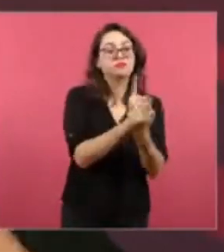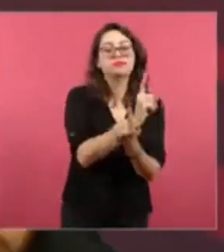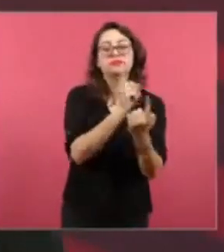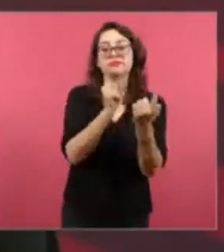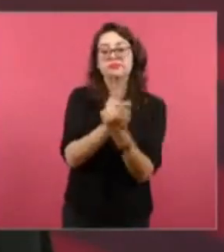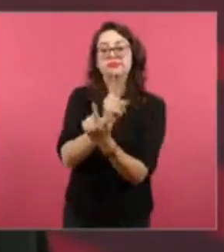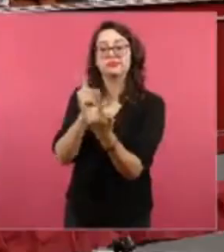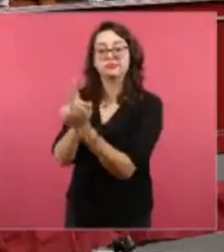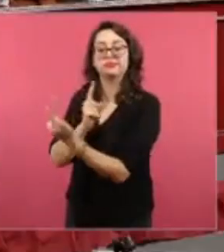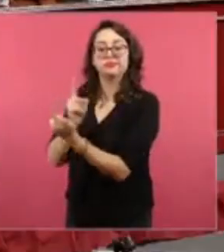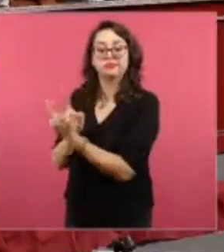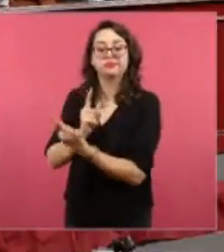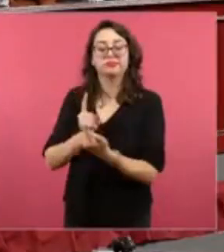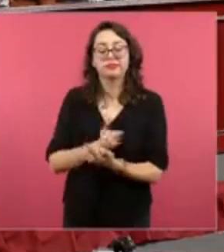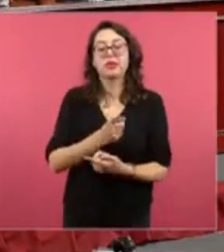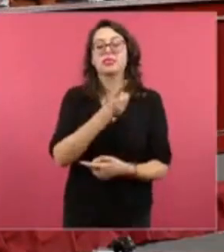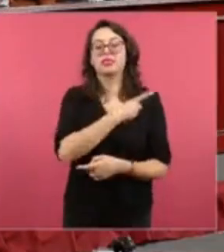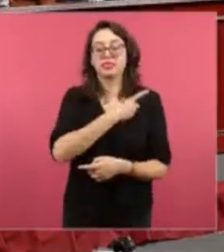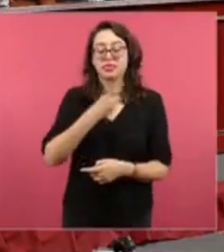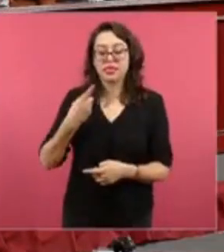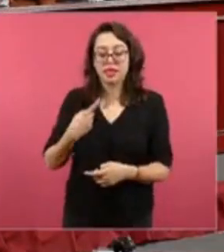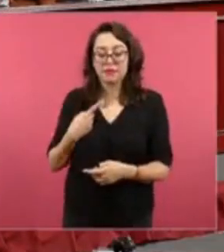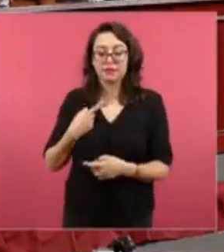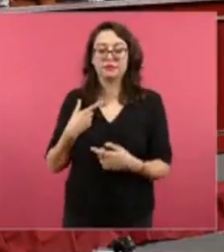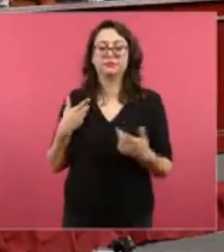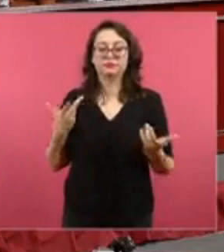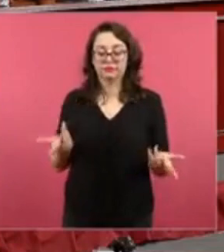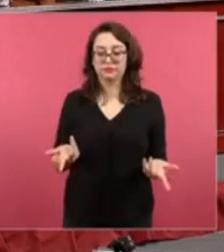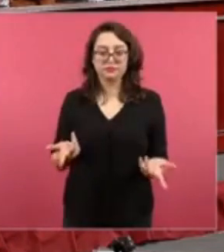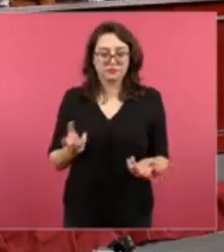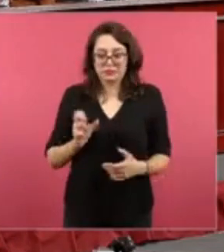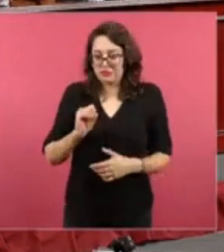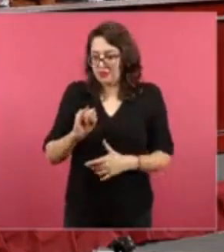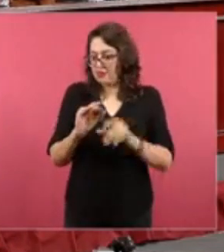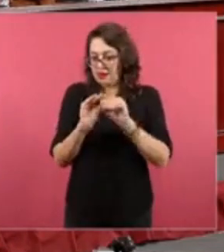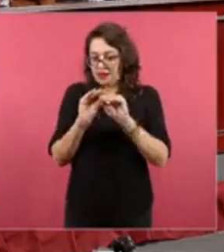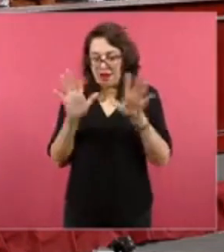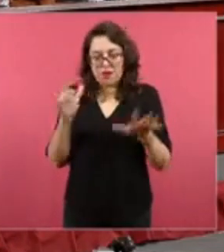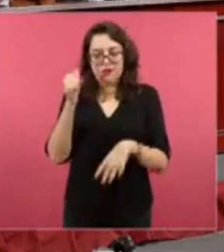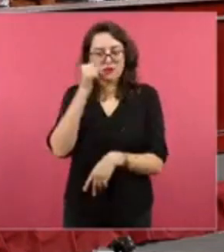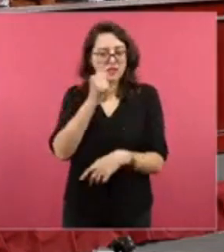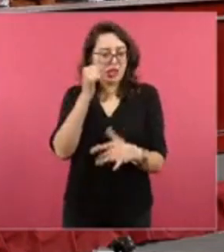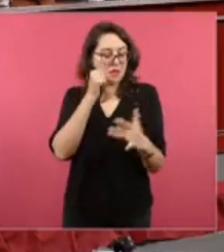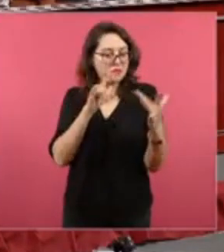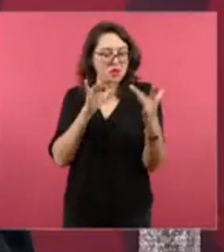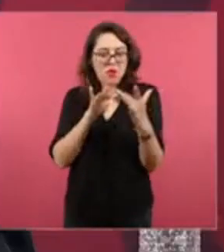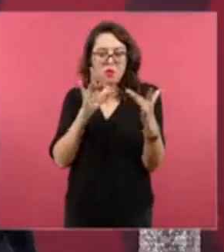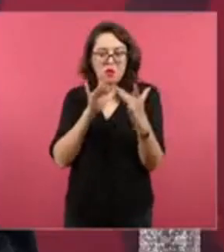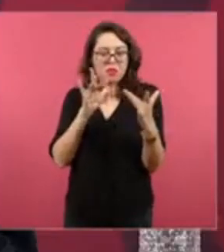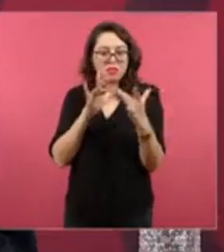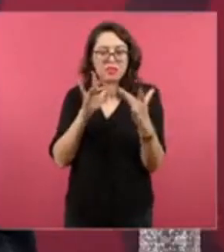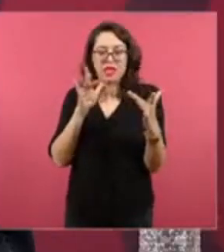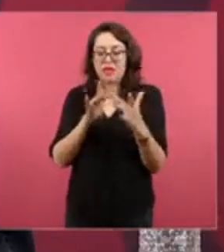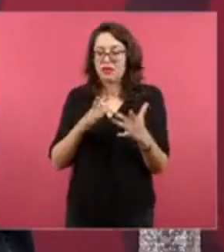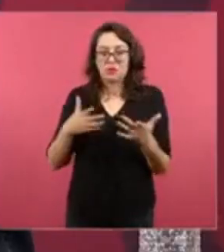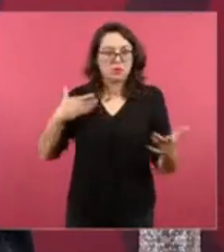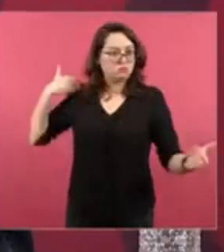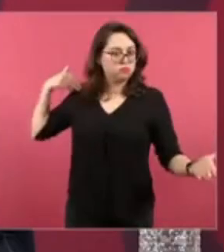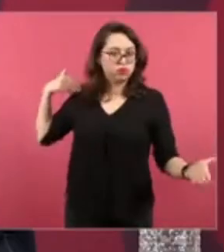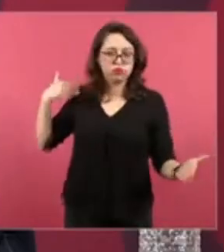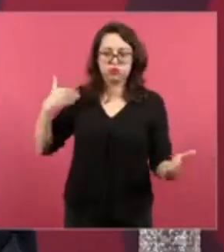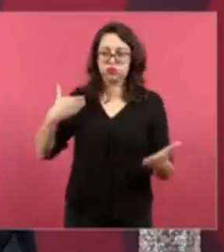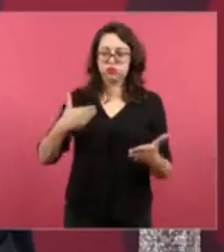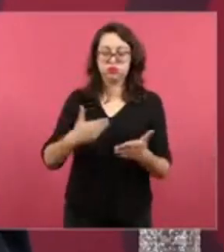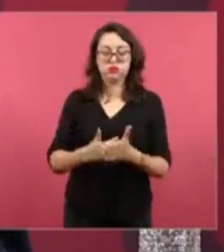y los maestros que están en los grupos. Entonces, claro que va a haber un acercamiento con ellos porque lo hay siempre, porque es permanente.